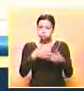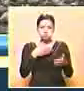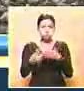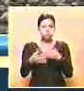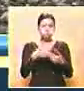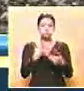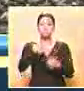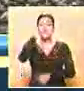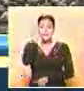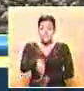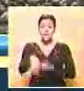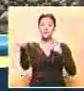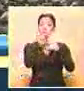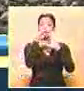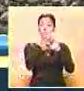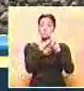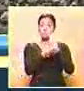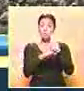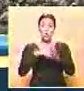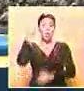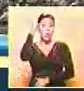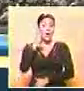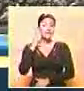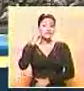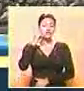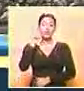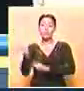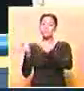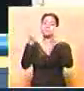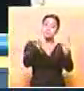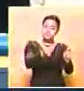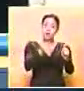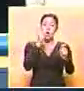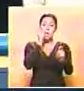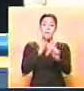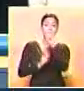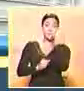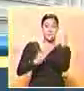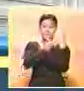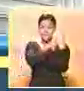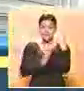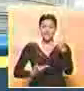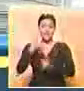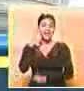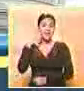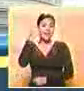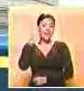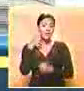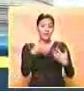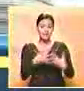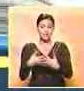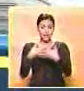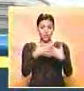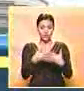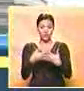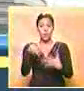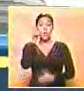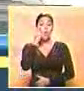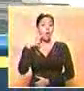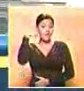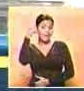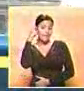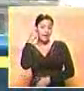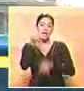complicadas restricciones en Washington para asistir a la toma de posesión del que será el primer presidente negro de los Estados Unidos. Obama